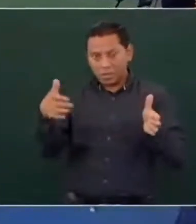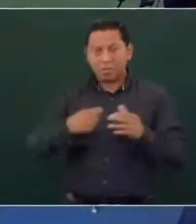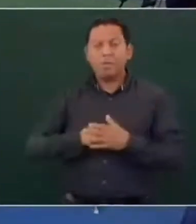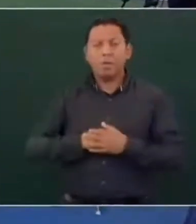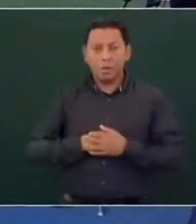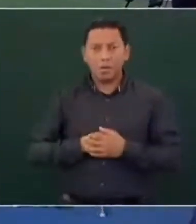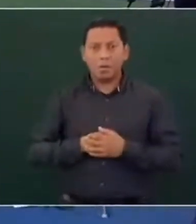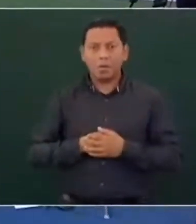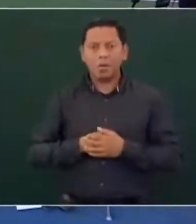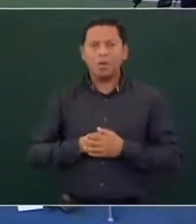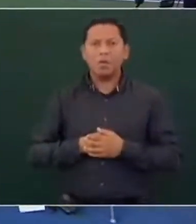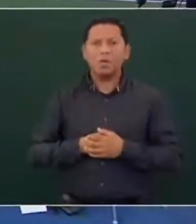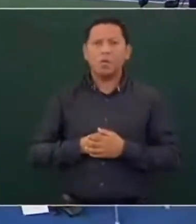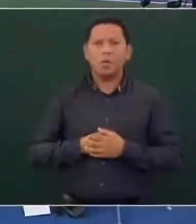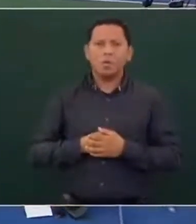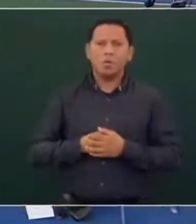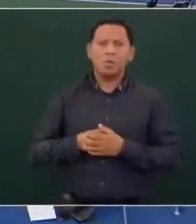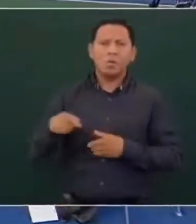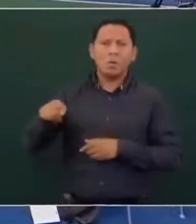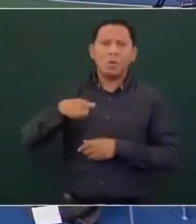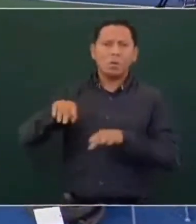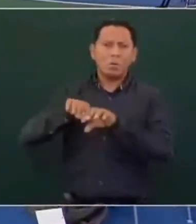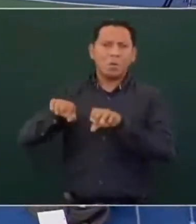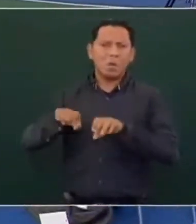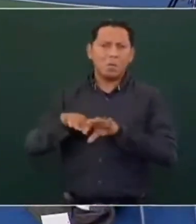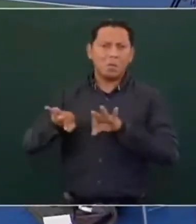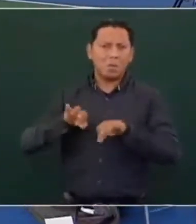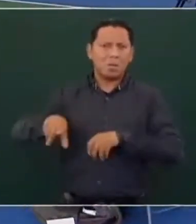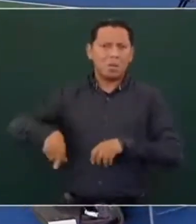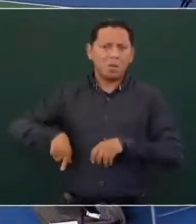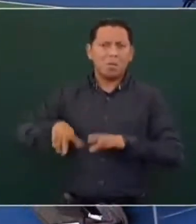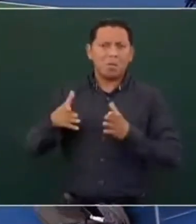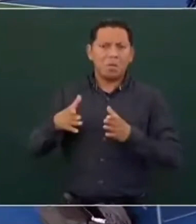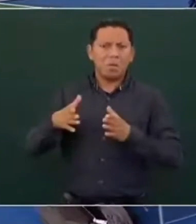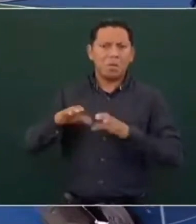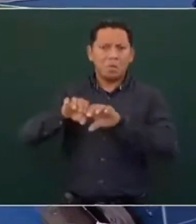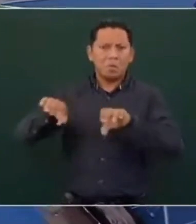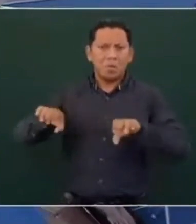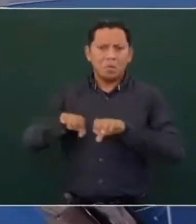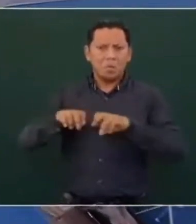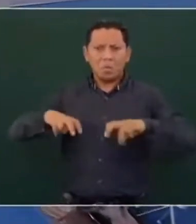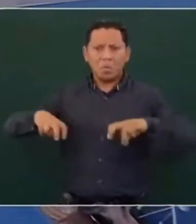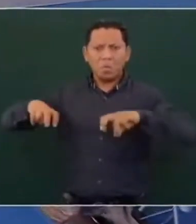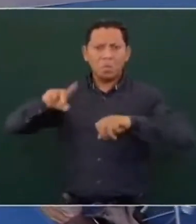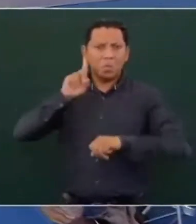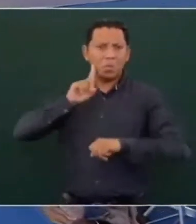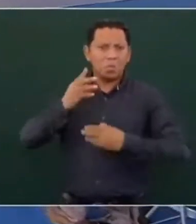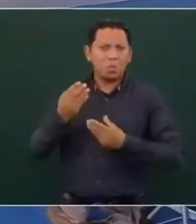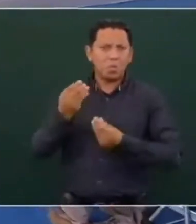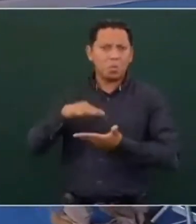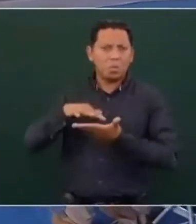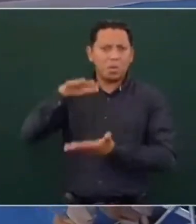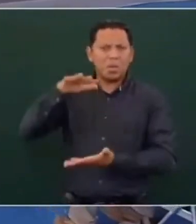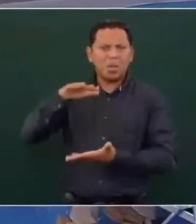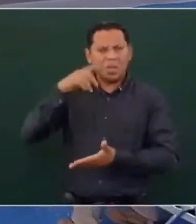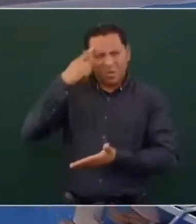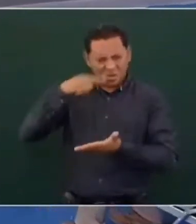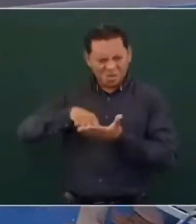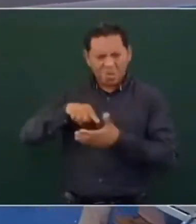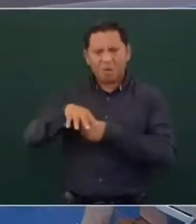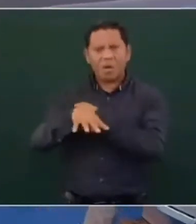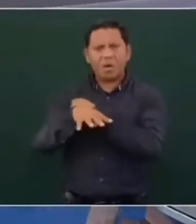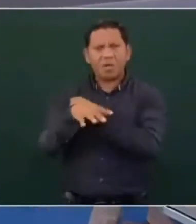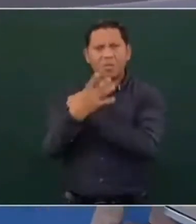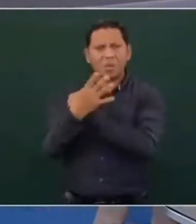la mayoría de los integrantes del gabinete eran mujeres. Creo que éramos 14